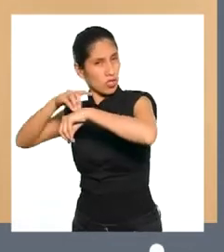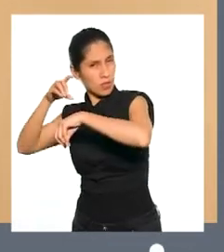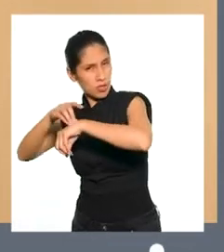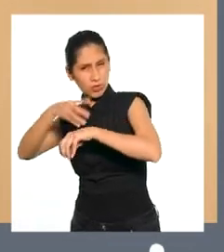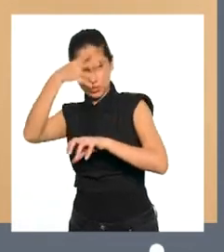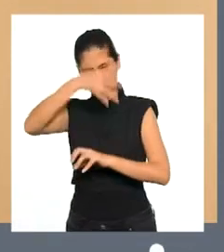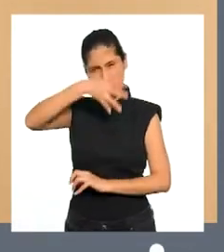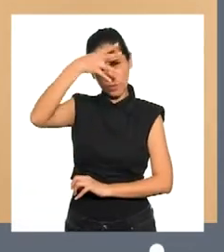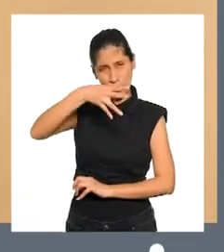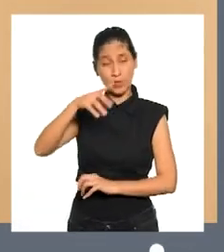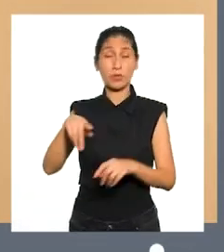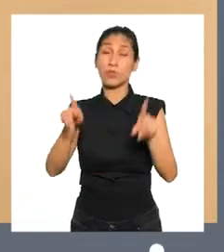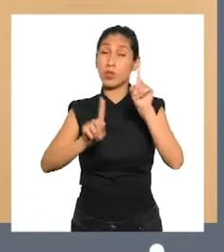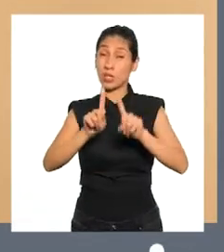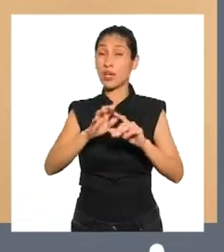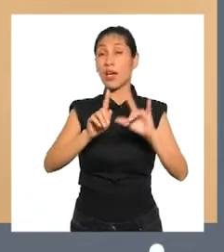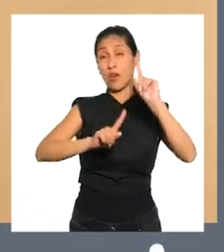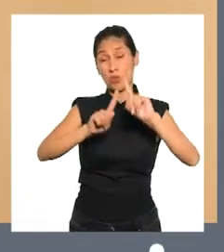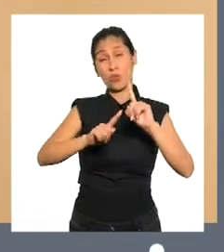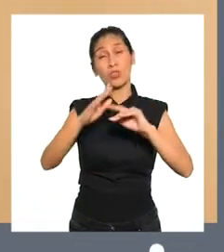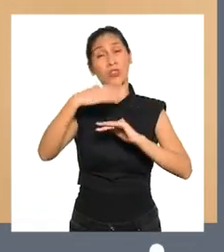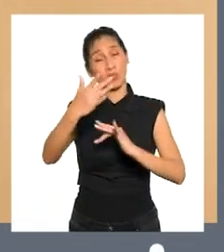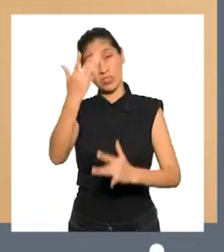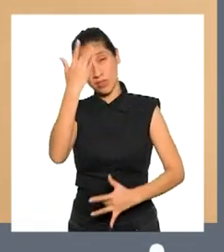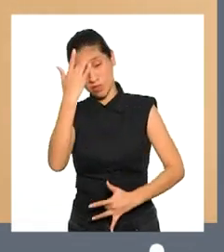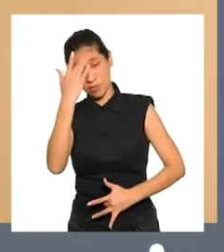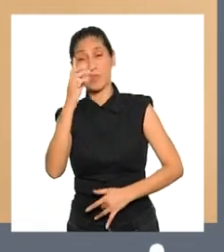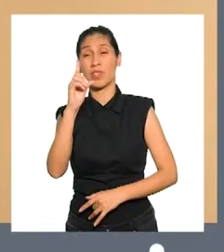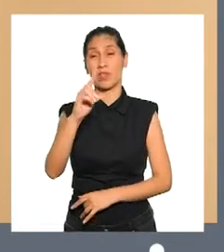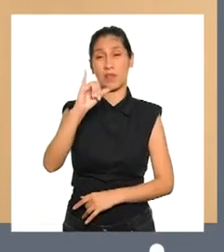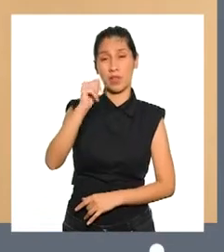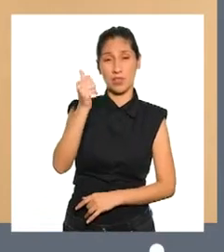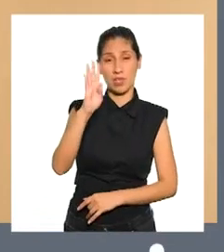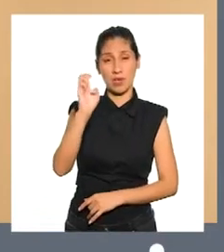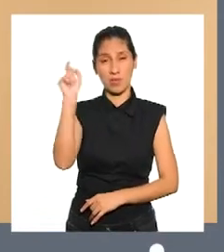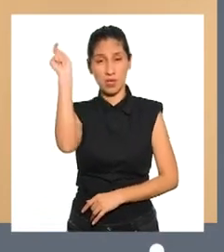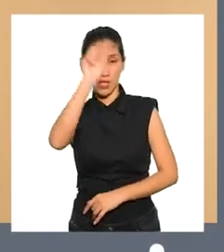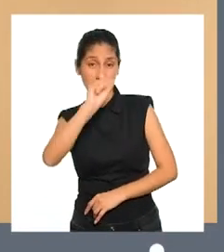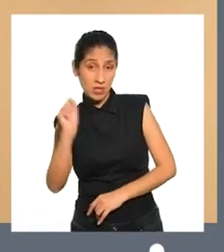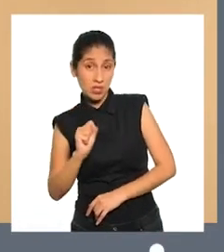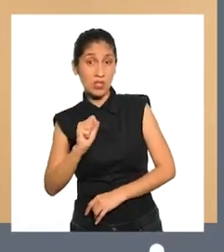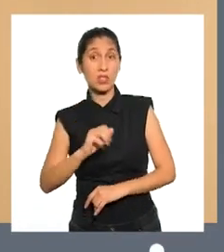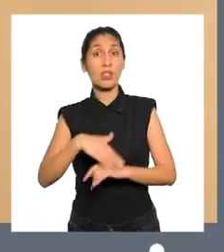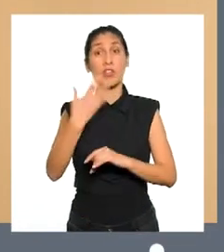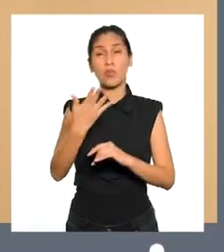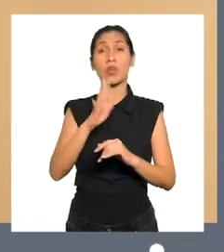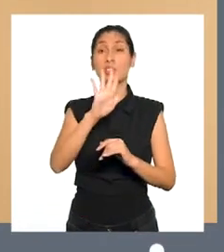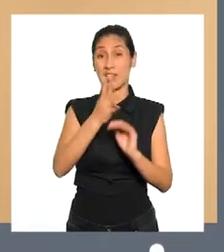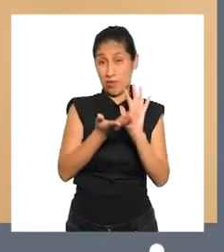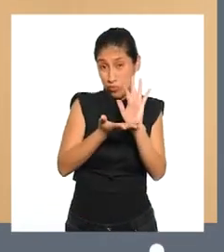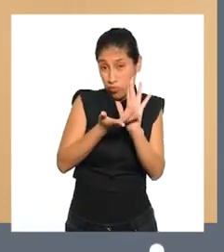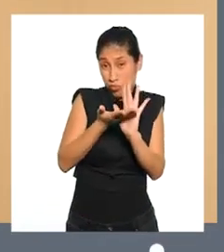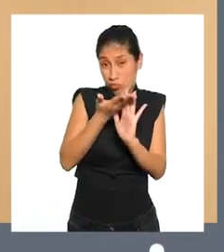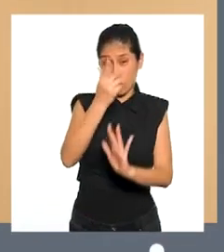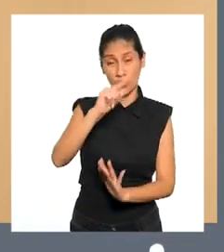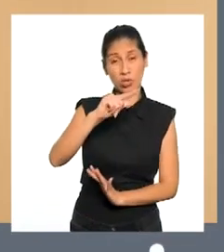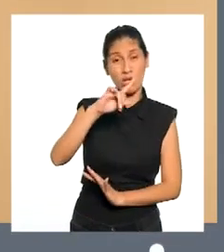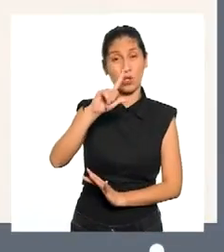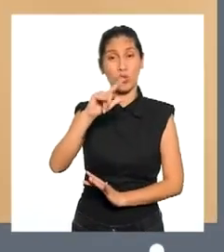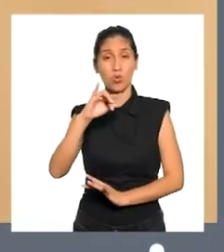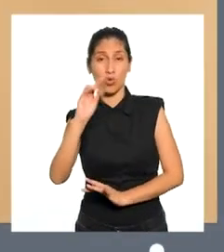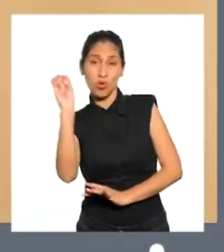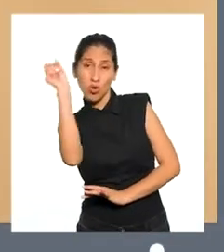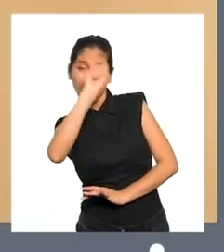como la diabetes, que es una enfermedad crónica en la que se produce un exceso de glucosa en la sangre o en la